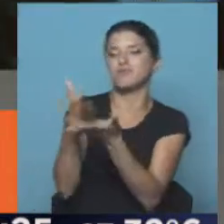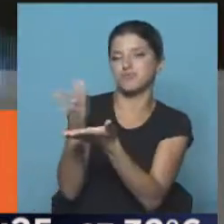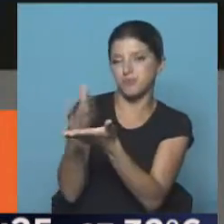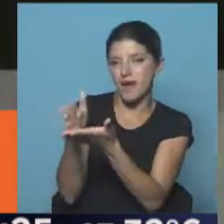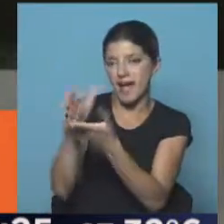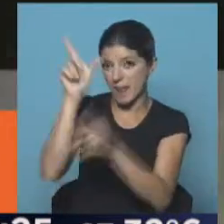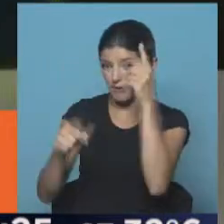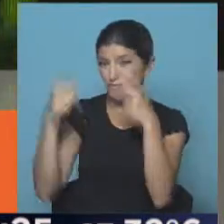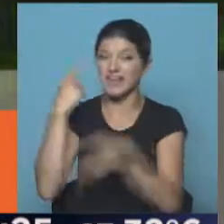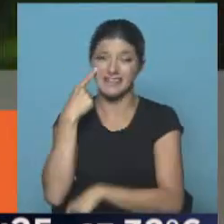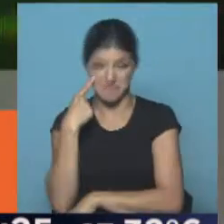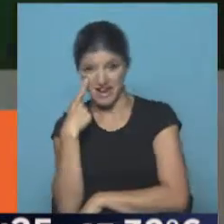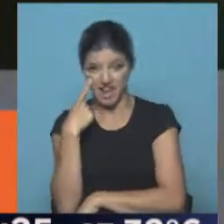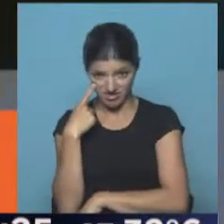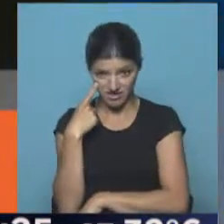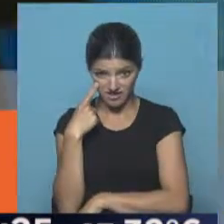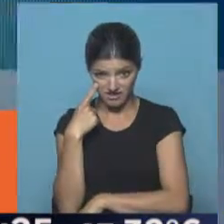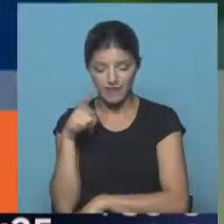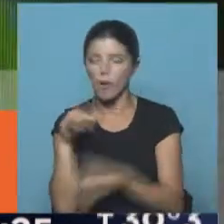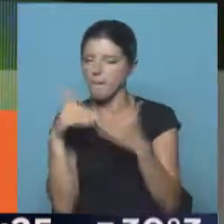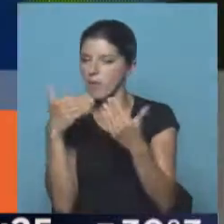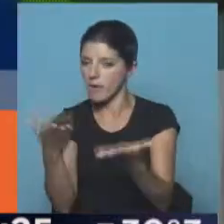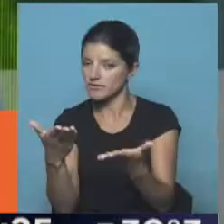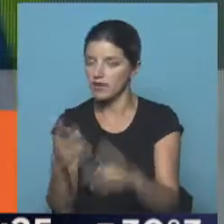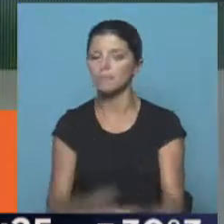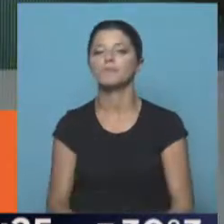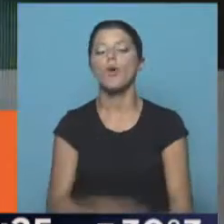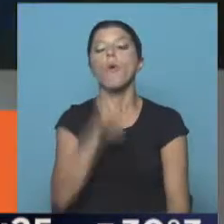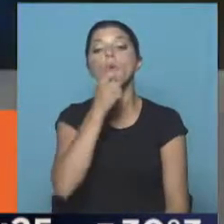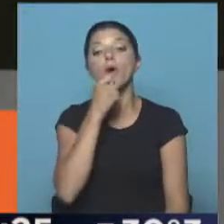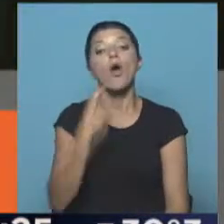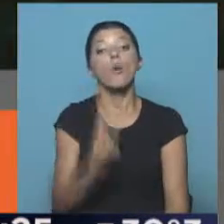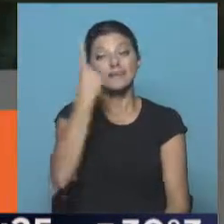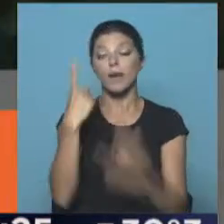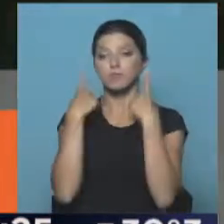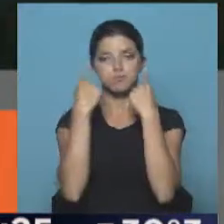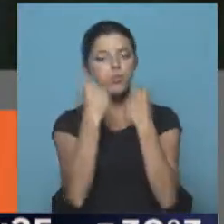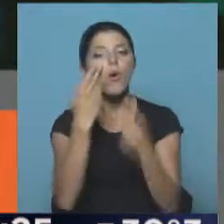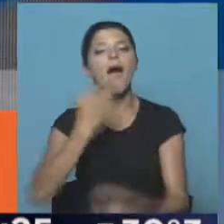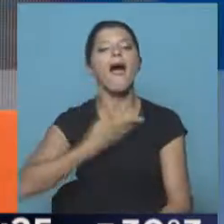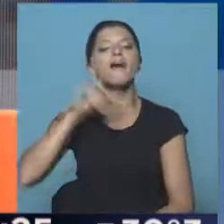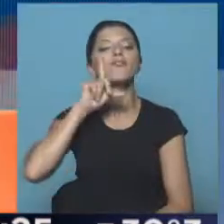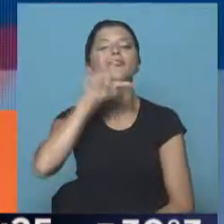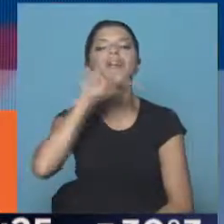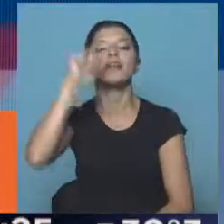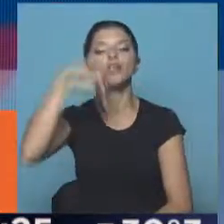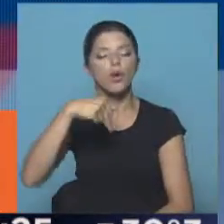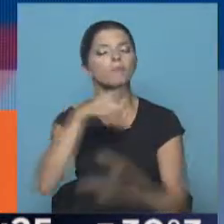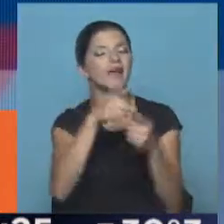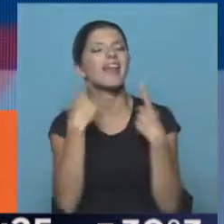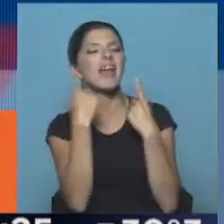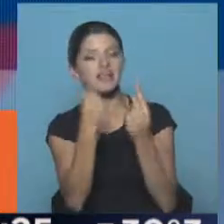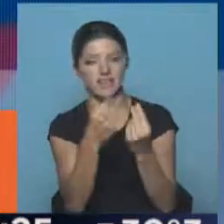toda Europa. Y que de hecho, una de las críticas, la principal crítica a Fillon, ¿cuál es? Haber construido y